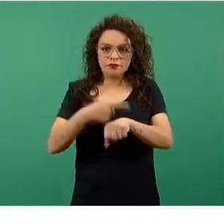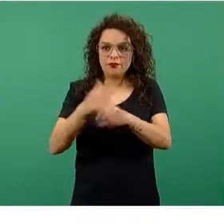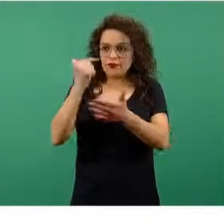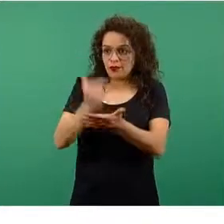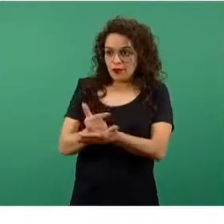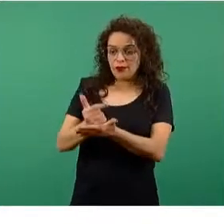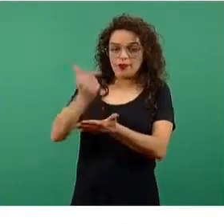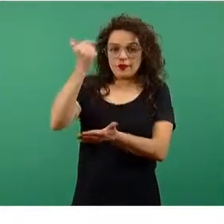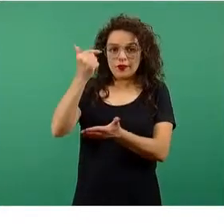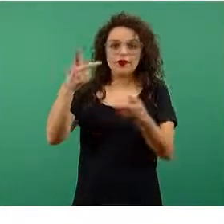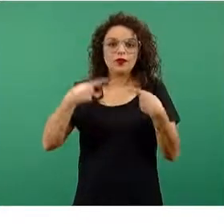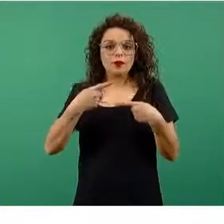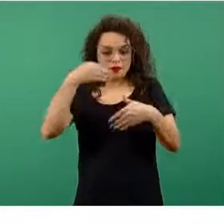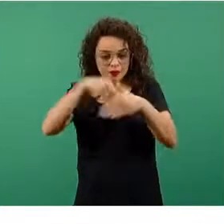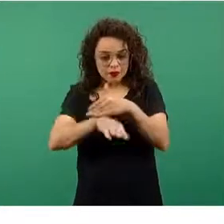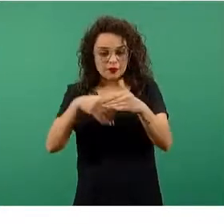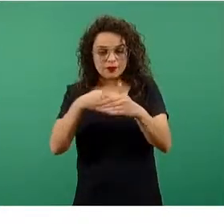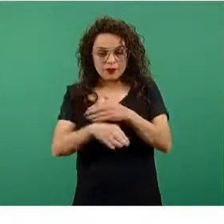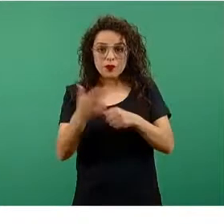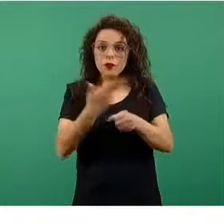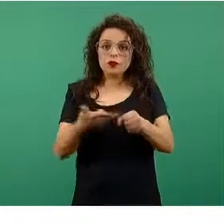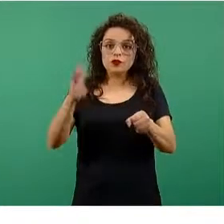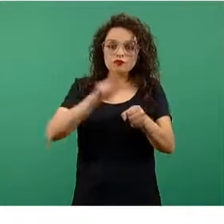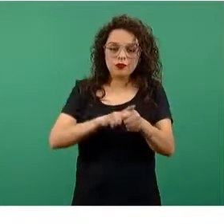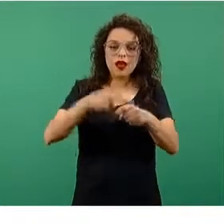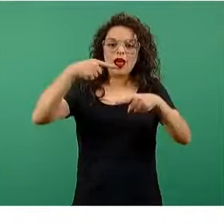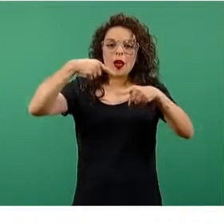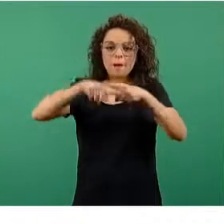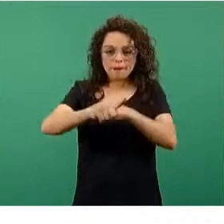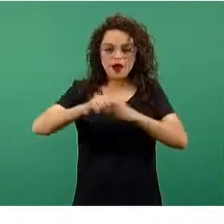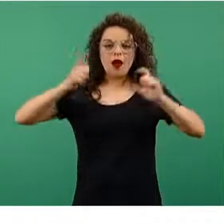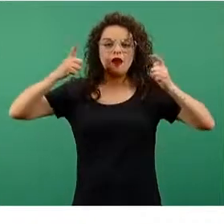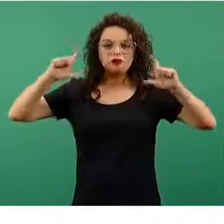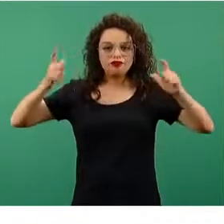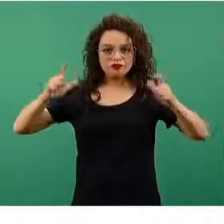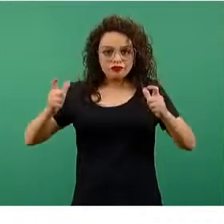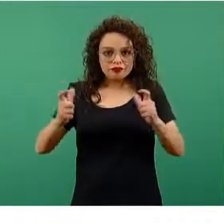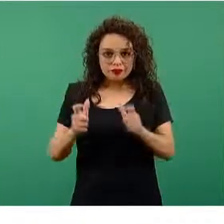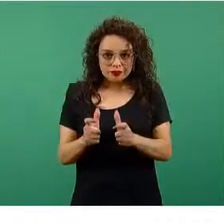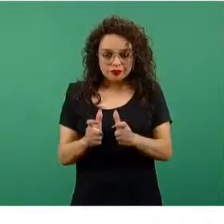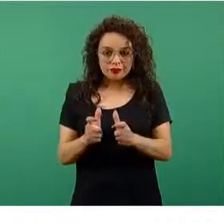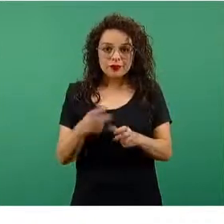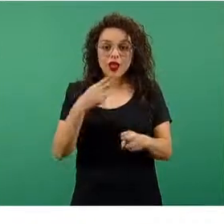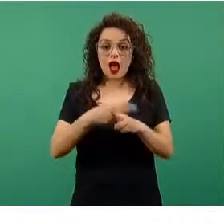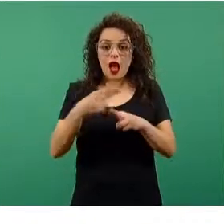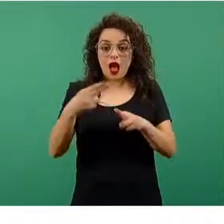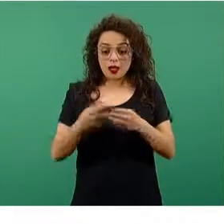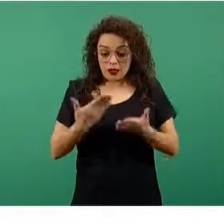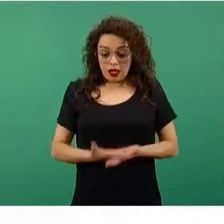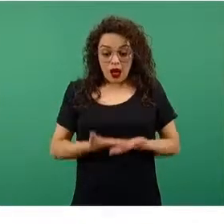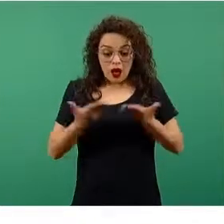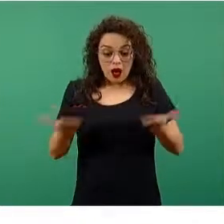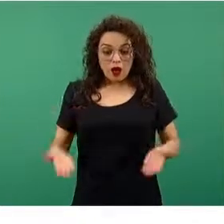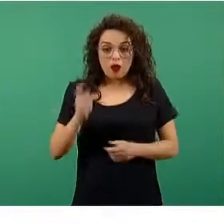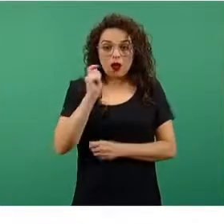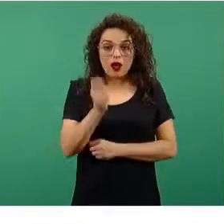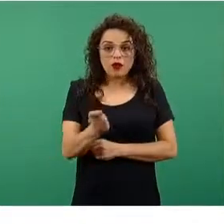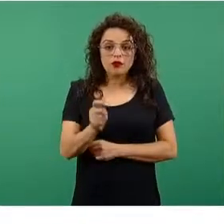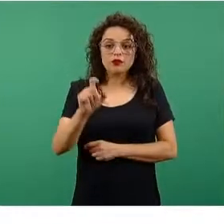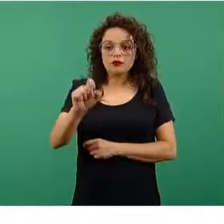de hospitalización ha estado disminuyendo de una manera importante hasta llegar el día de hoy, por ejemplo, a